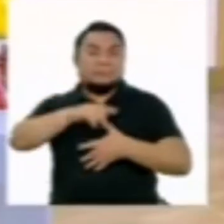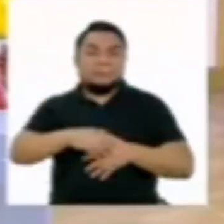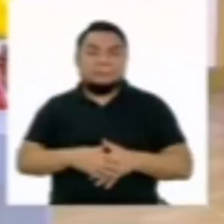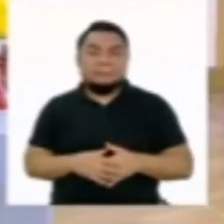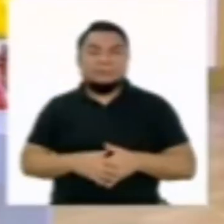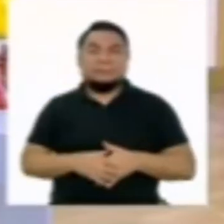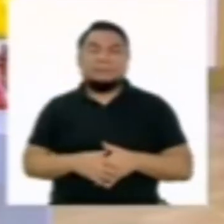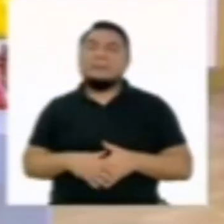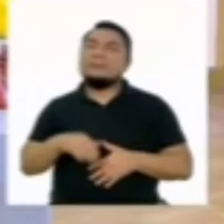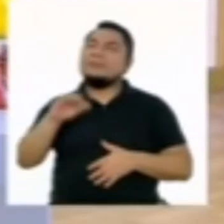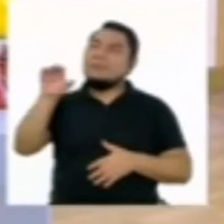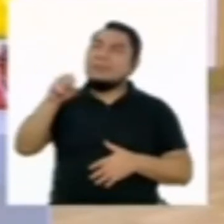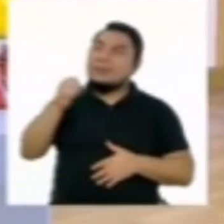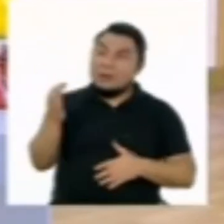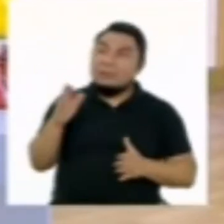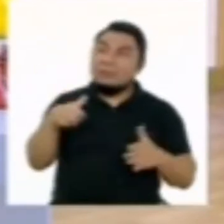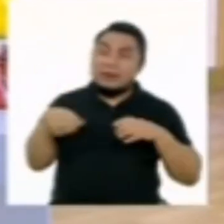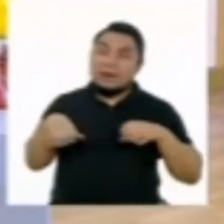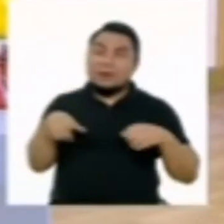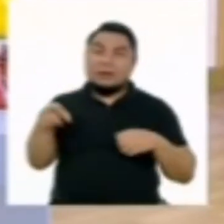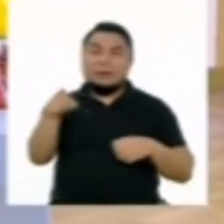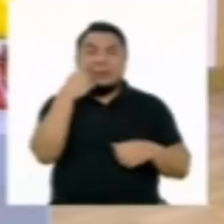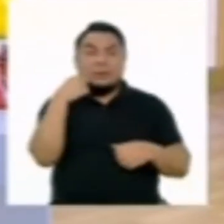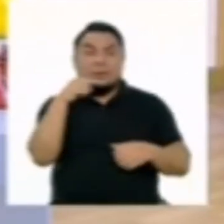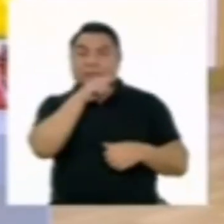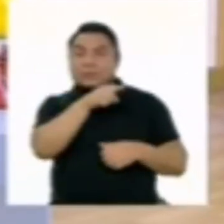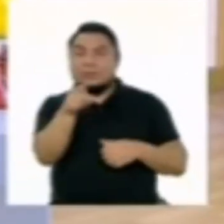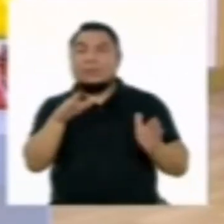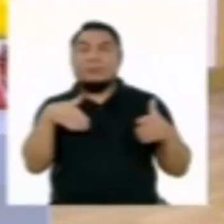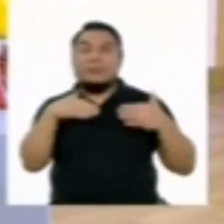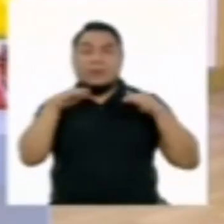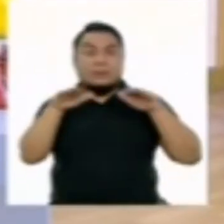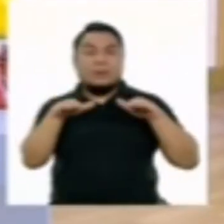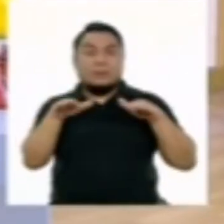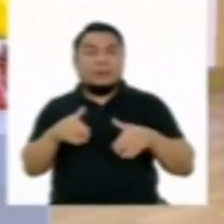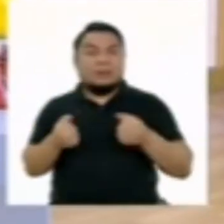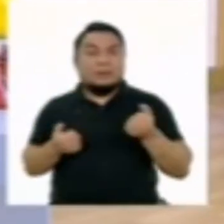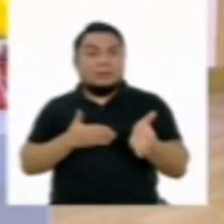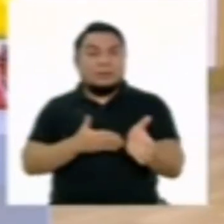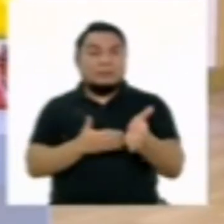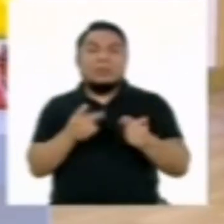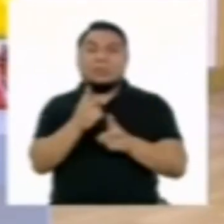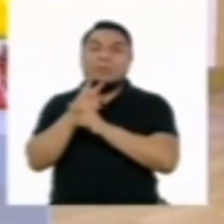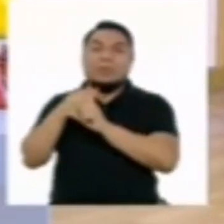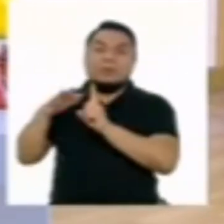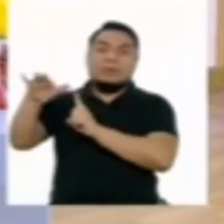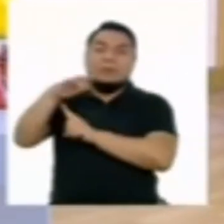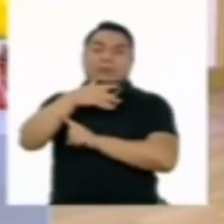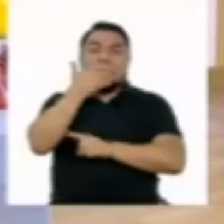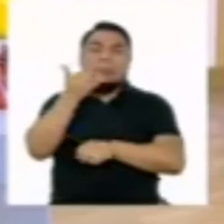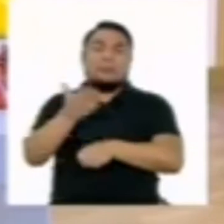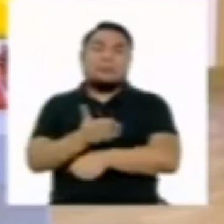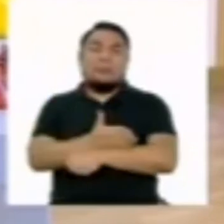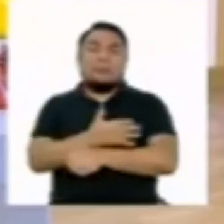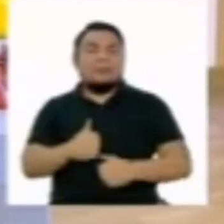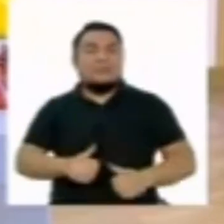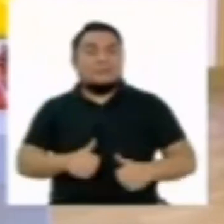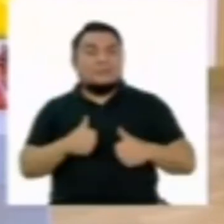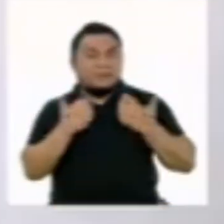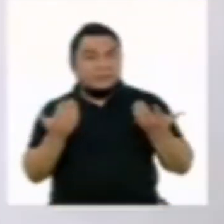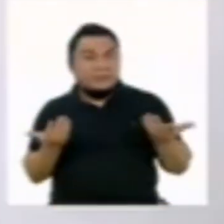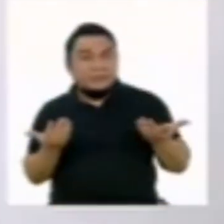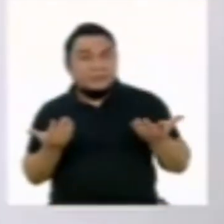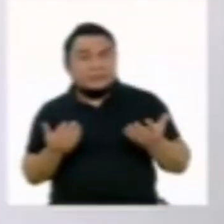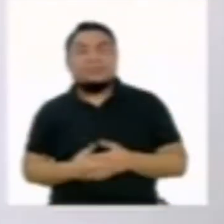Latinoamérica. ¿Hay algo que podamos hacer las y los ciudadanos para disminuir el tráfico, cuidar el ambiente y mejorar nuestra calidad de